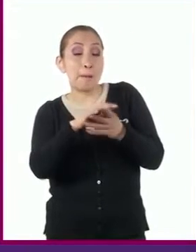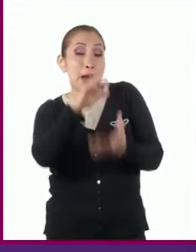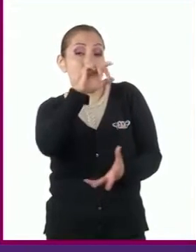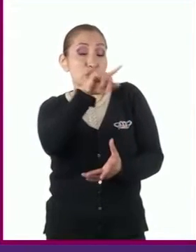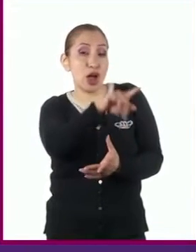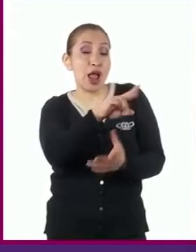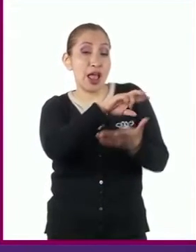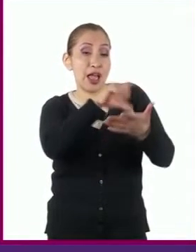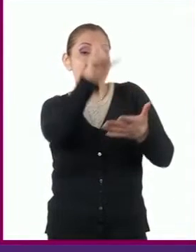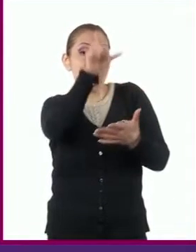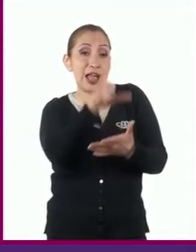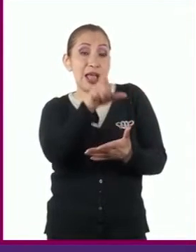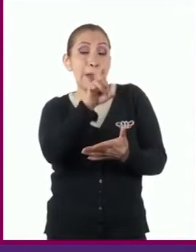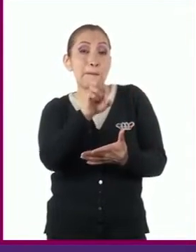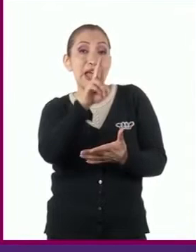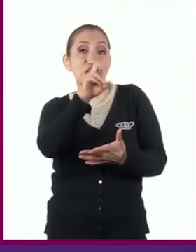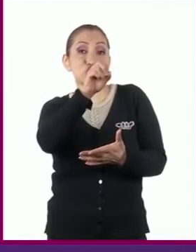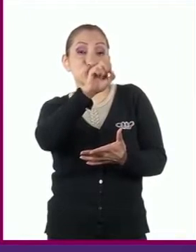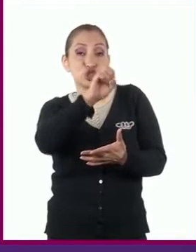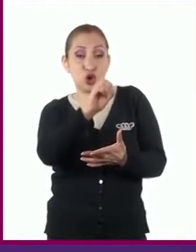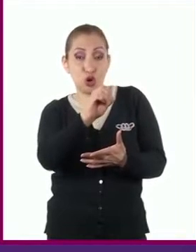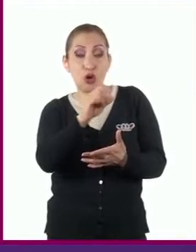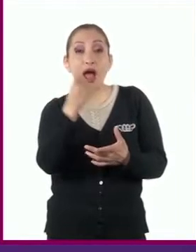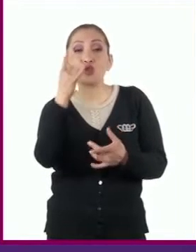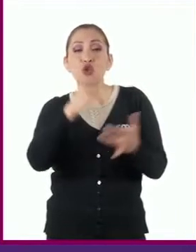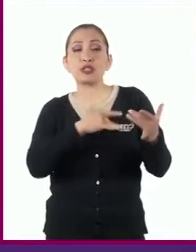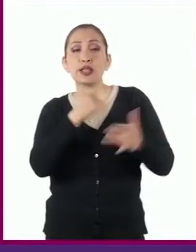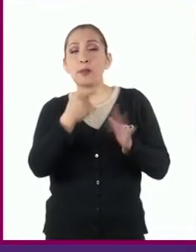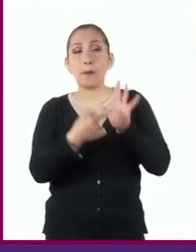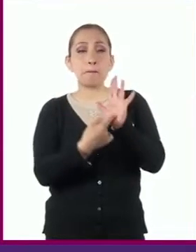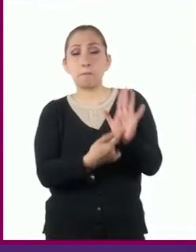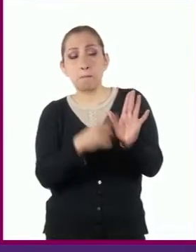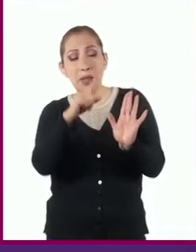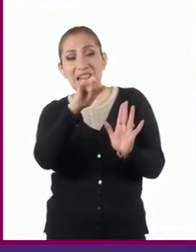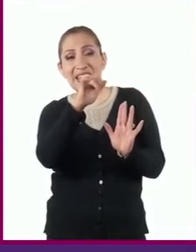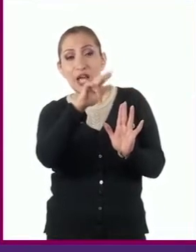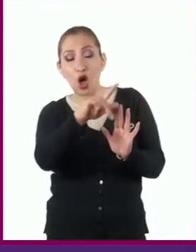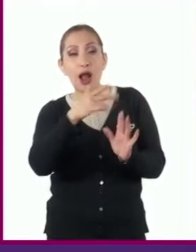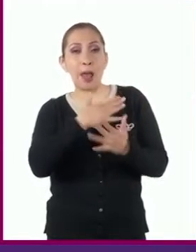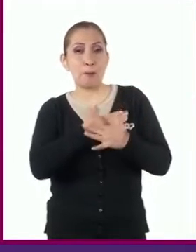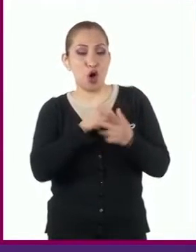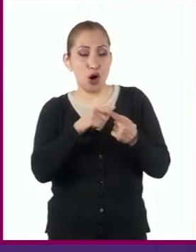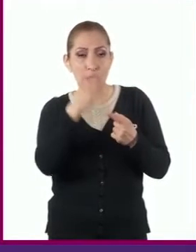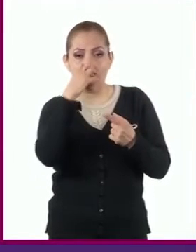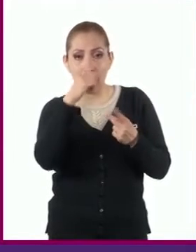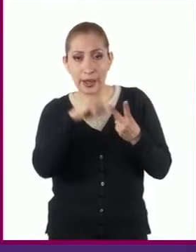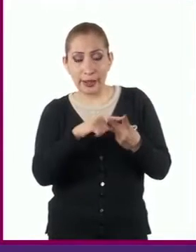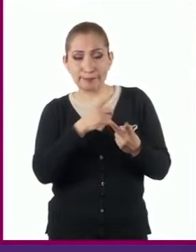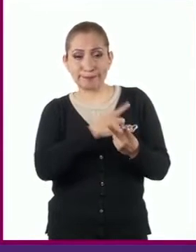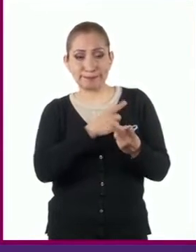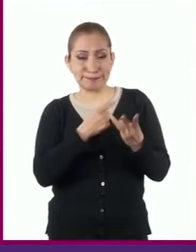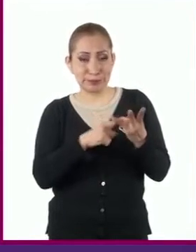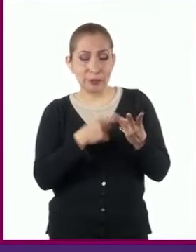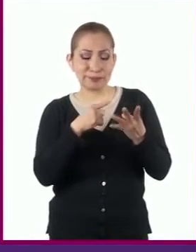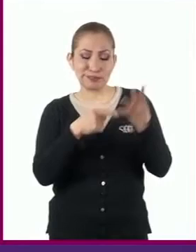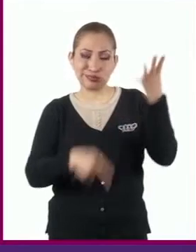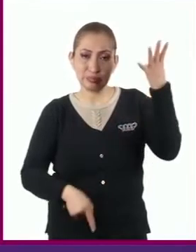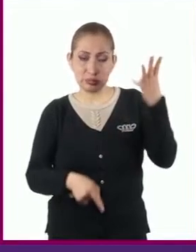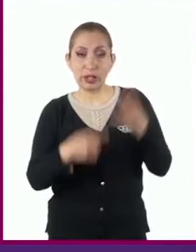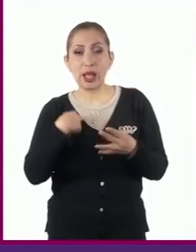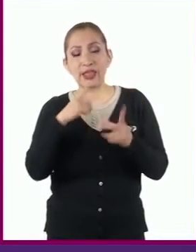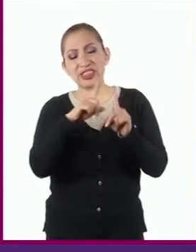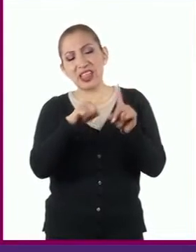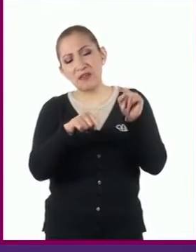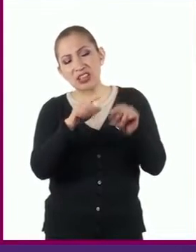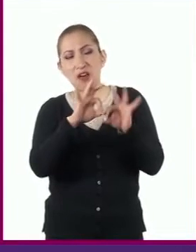generalmente el verso. Algunos sentimientos que expresa este género son el amor, tristeza, soledad, entre otros.